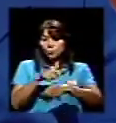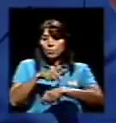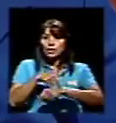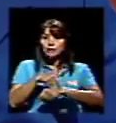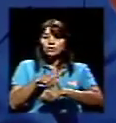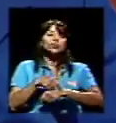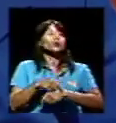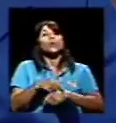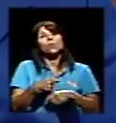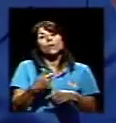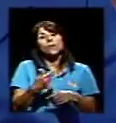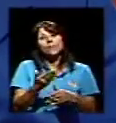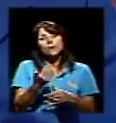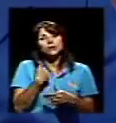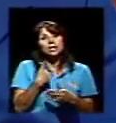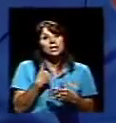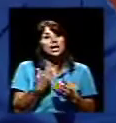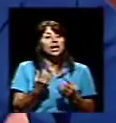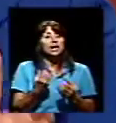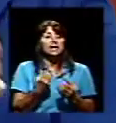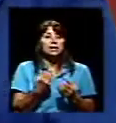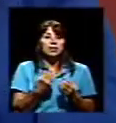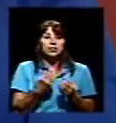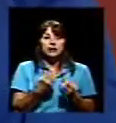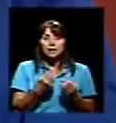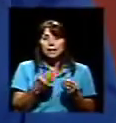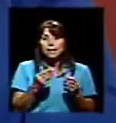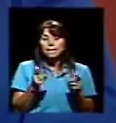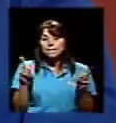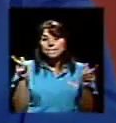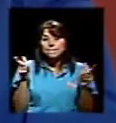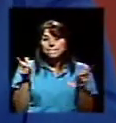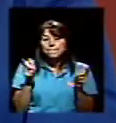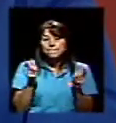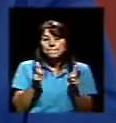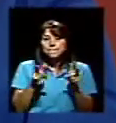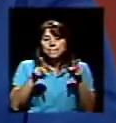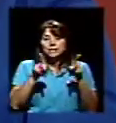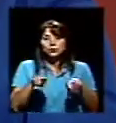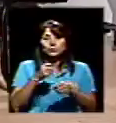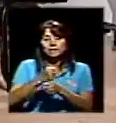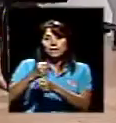de trabajadores más pequeña que tiene que sostener un sistema